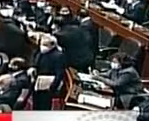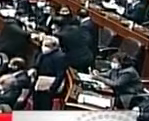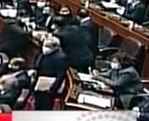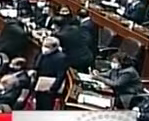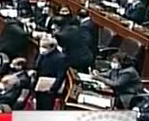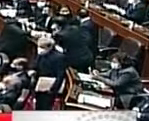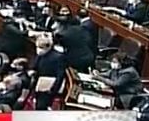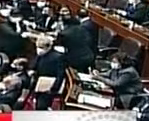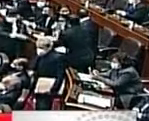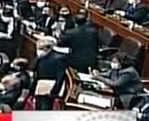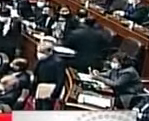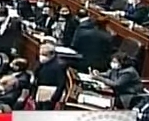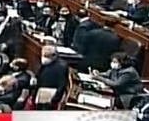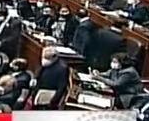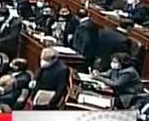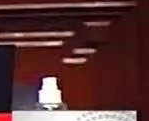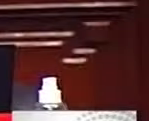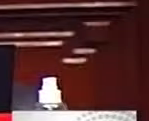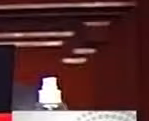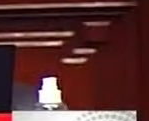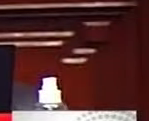Se reanuda la sesión.